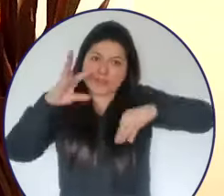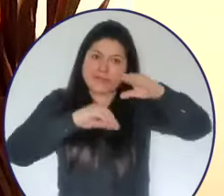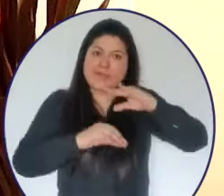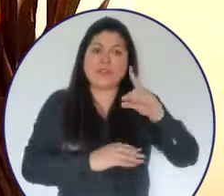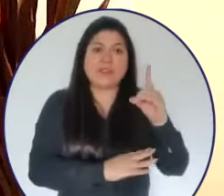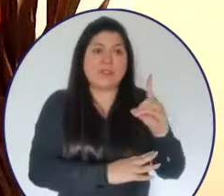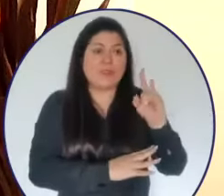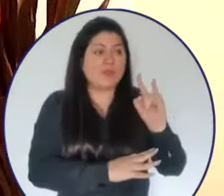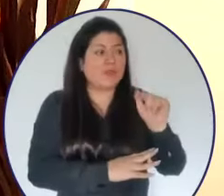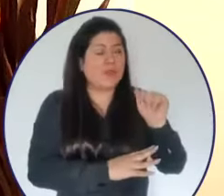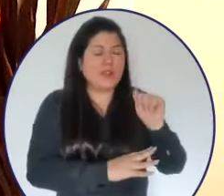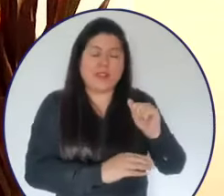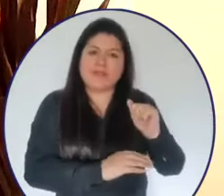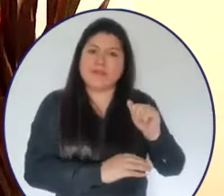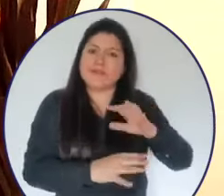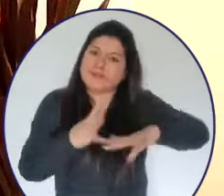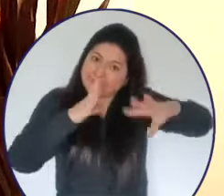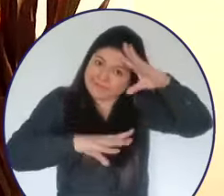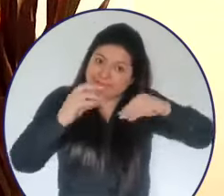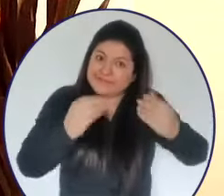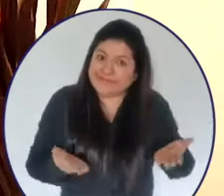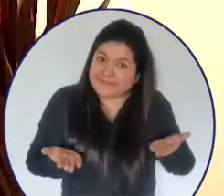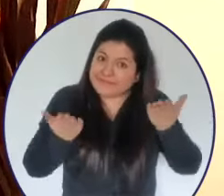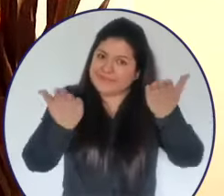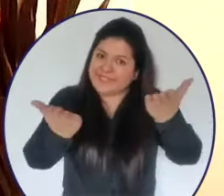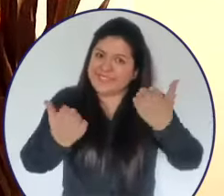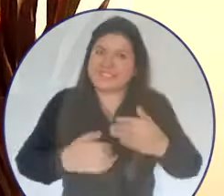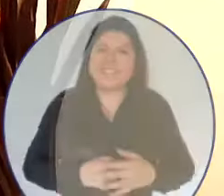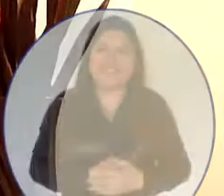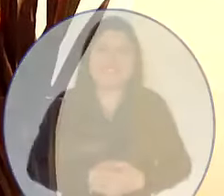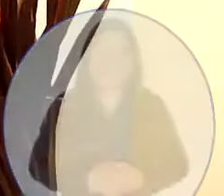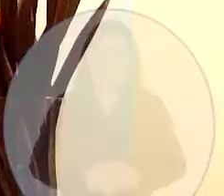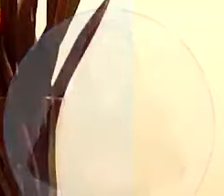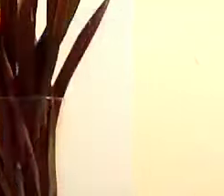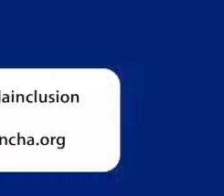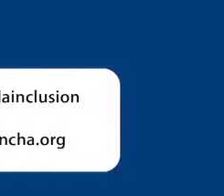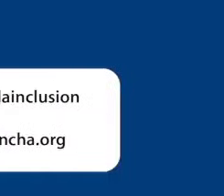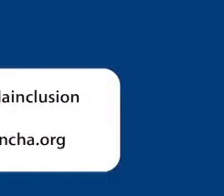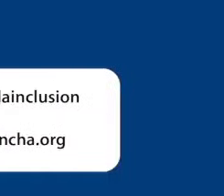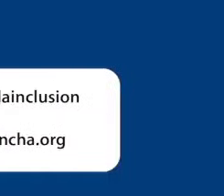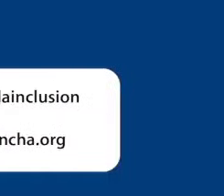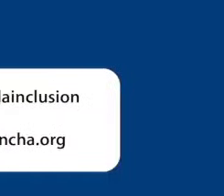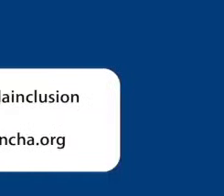Le invitamos a profundizar sobre el diseño universal para el aprendizaje DUA.